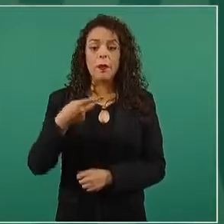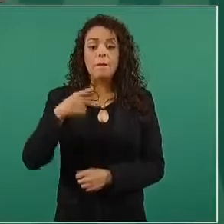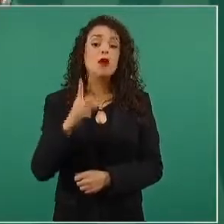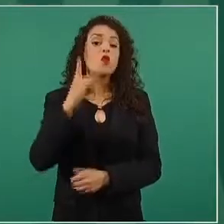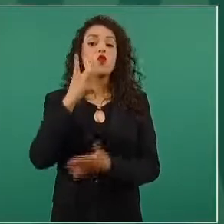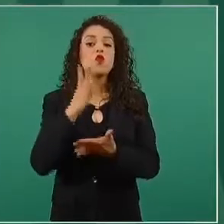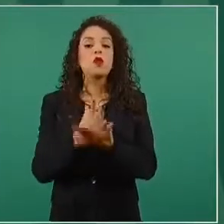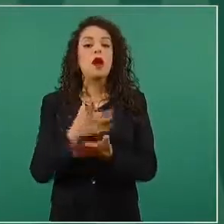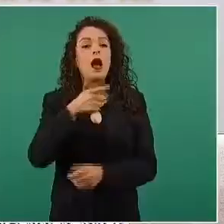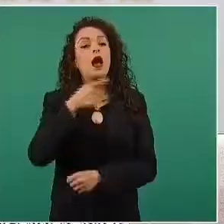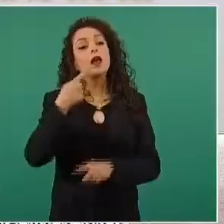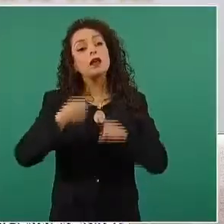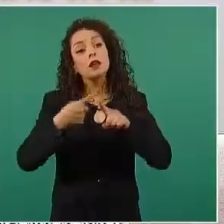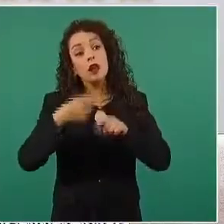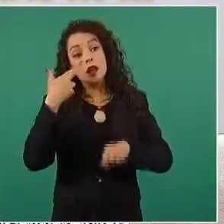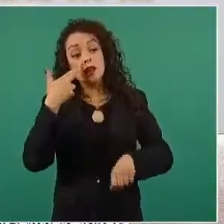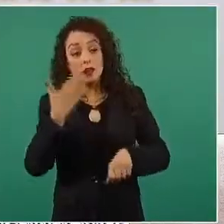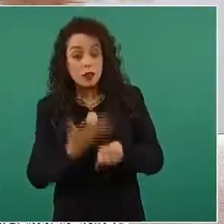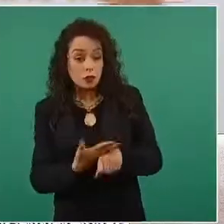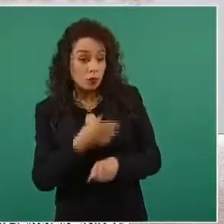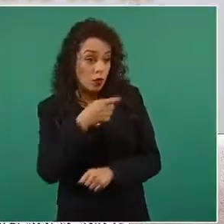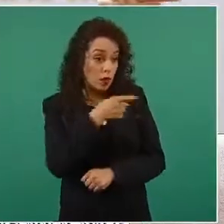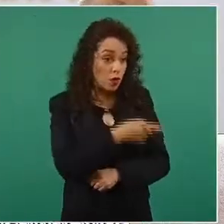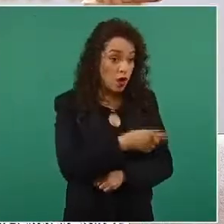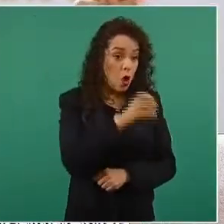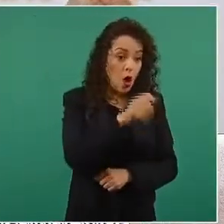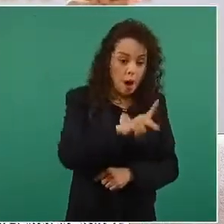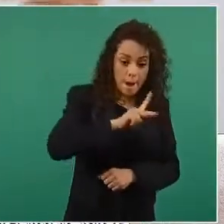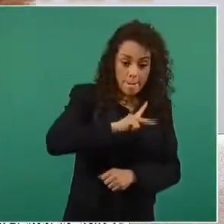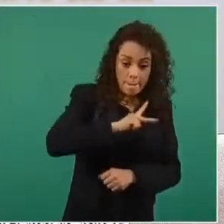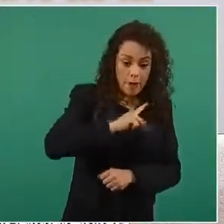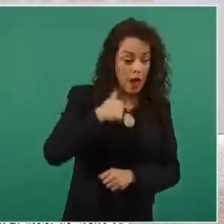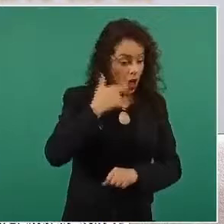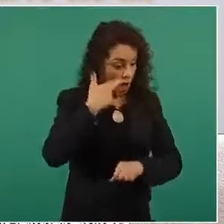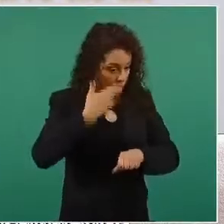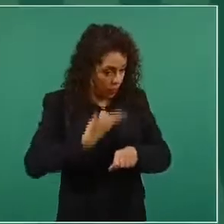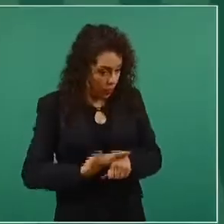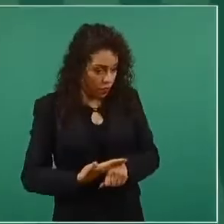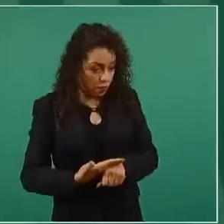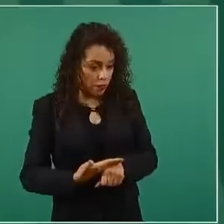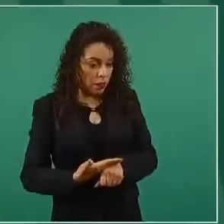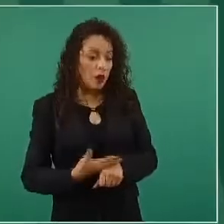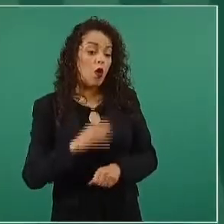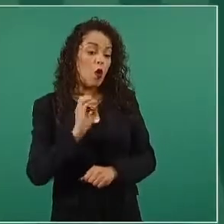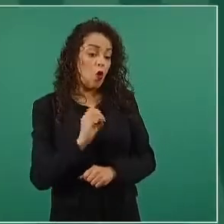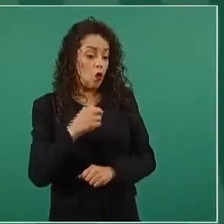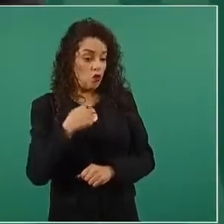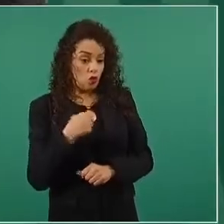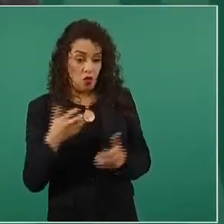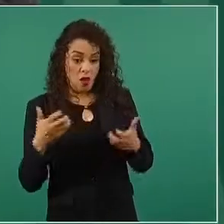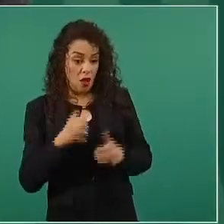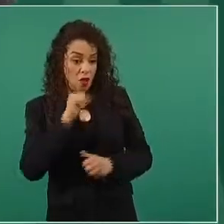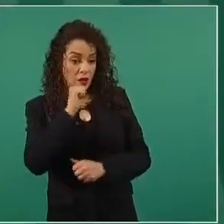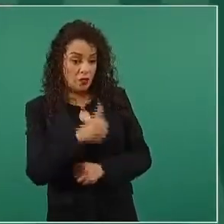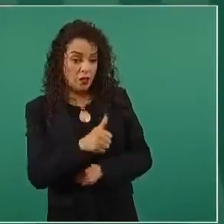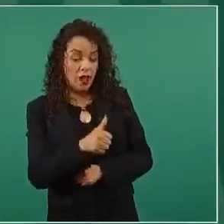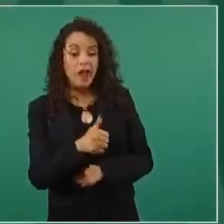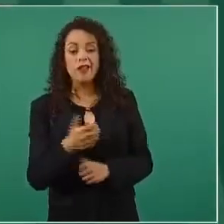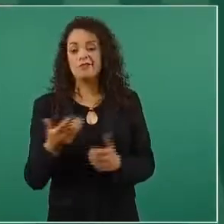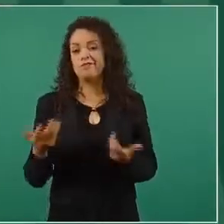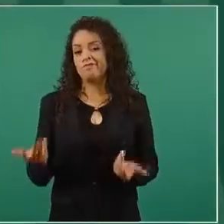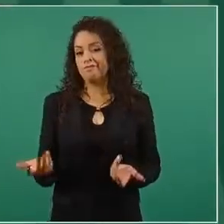esto? O esta es una función mía, porque si no la hago yo, no hay garantía